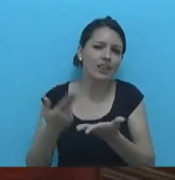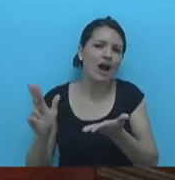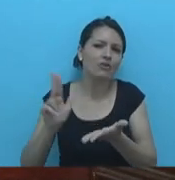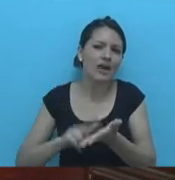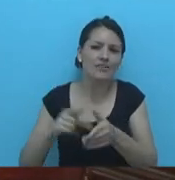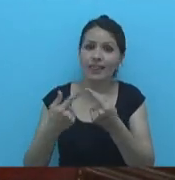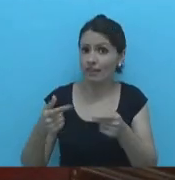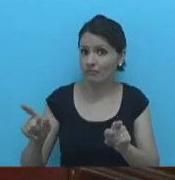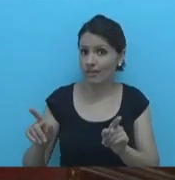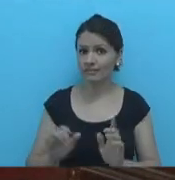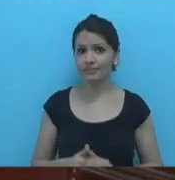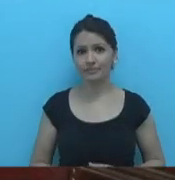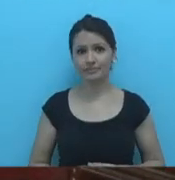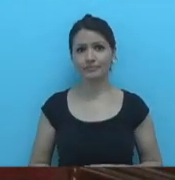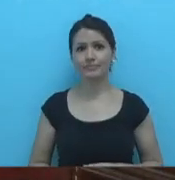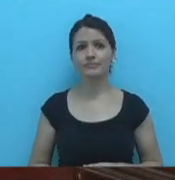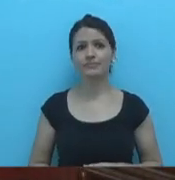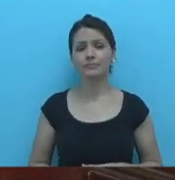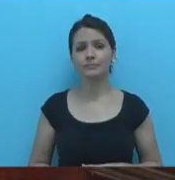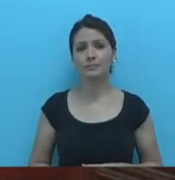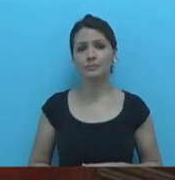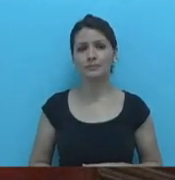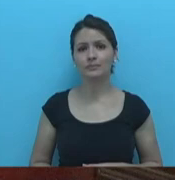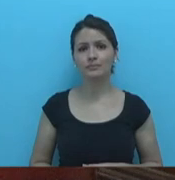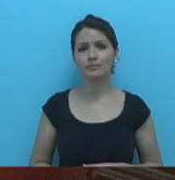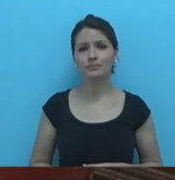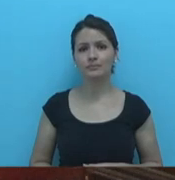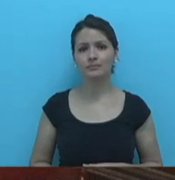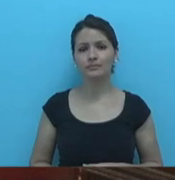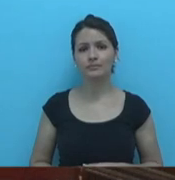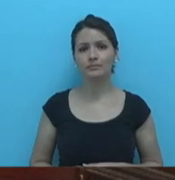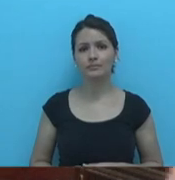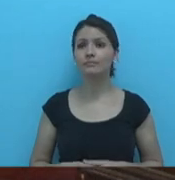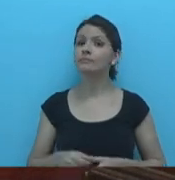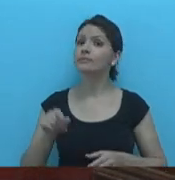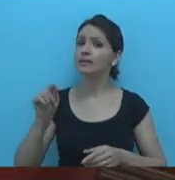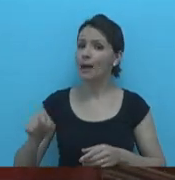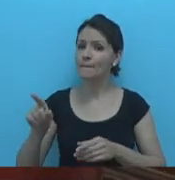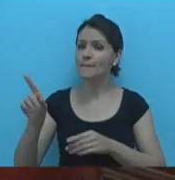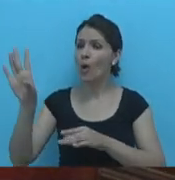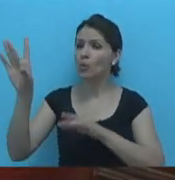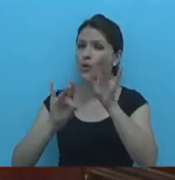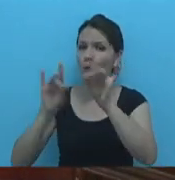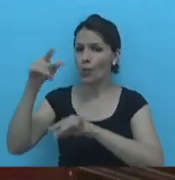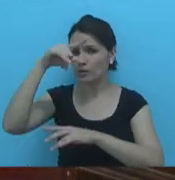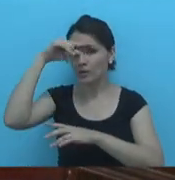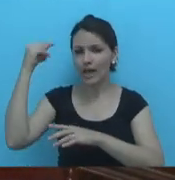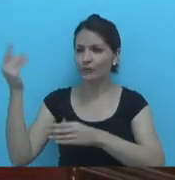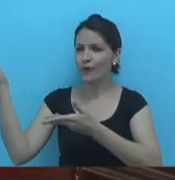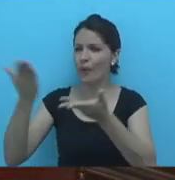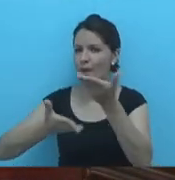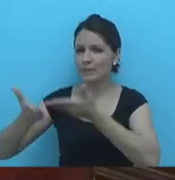generaciones y que se haga a través de un concurso nacional participativo en donde